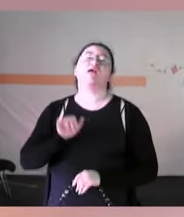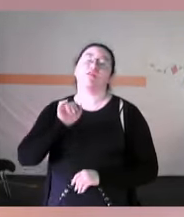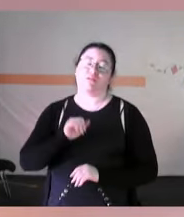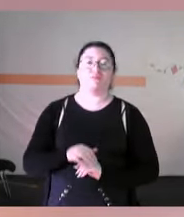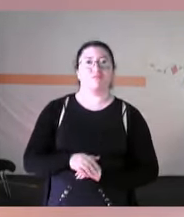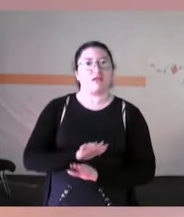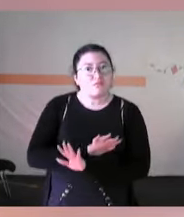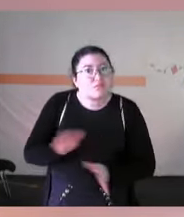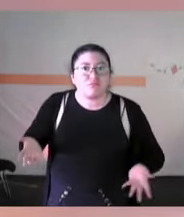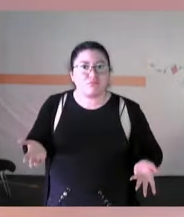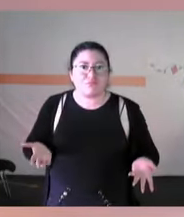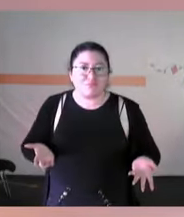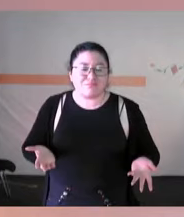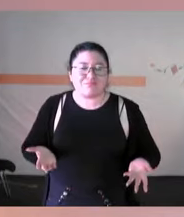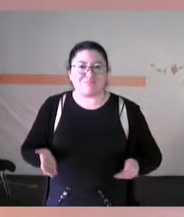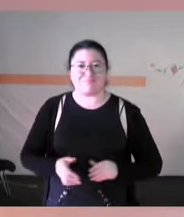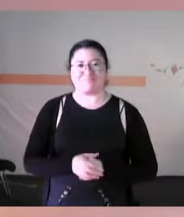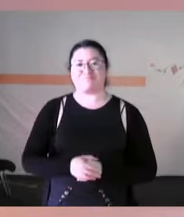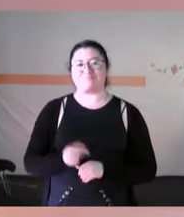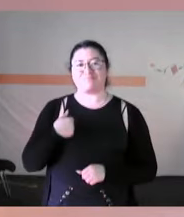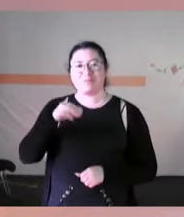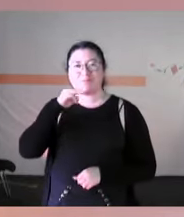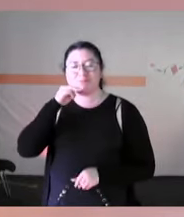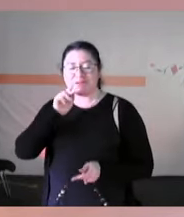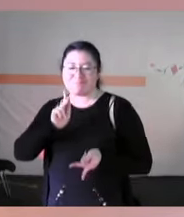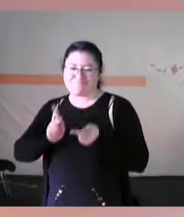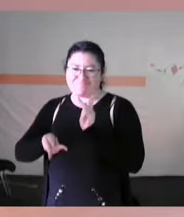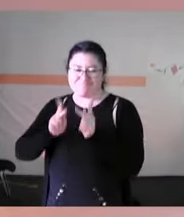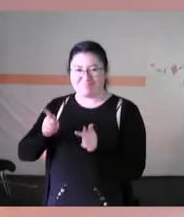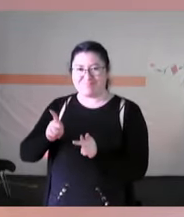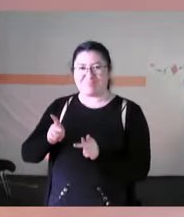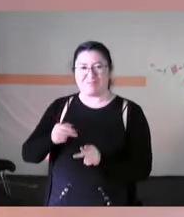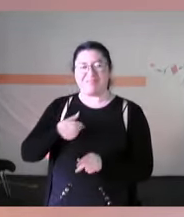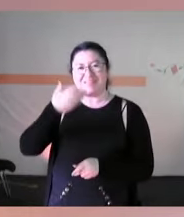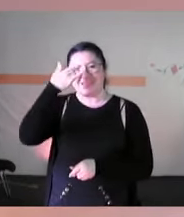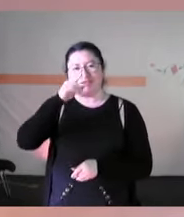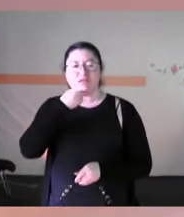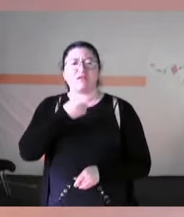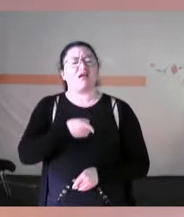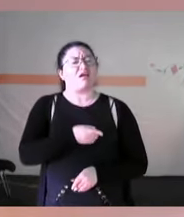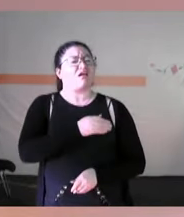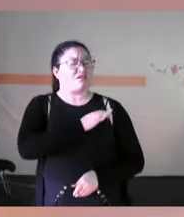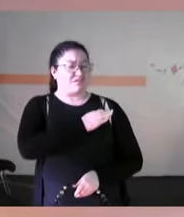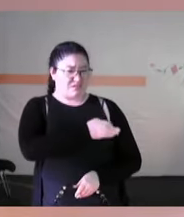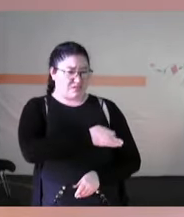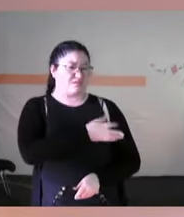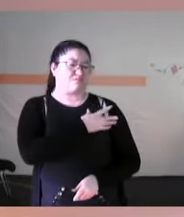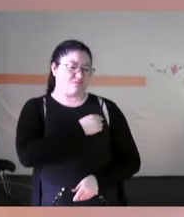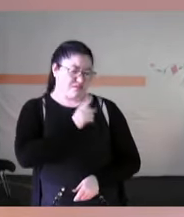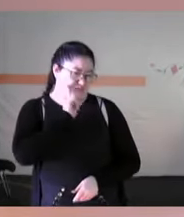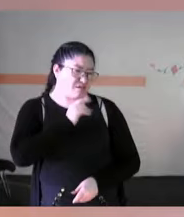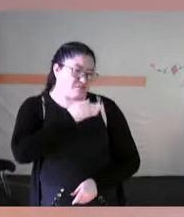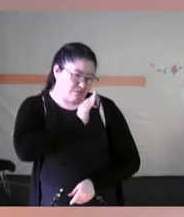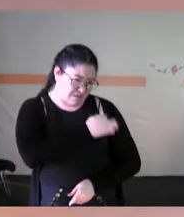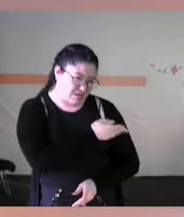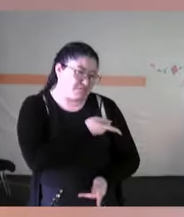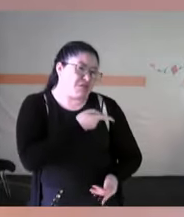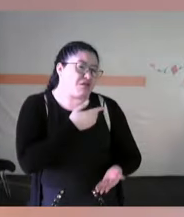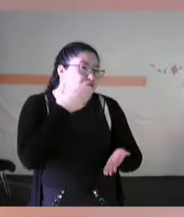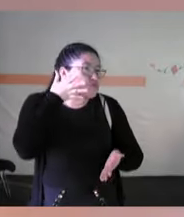Cuando yo hablo con mi mamá, que como les digo es muy religiosa, me dice, hijita, acepte. Acepte su